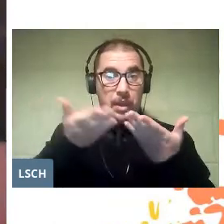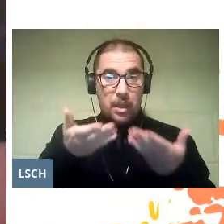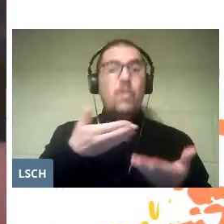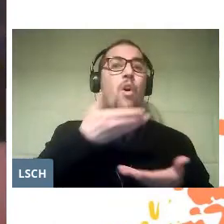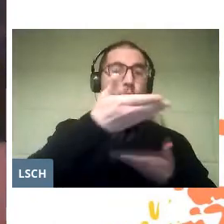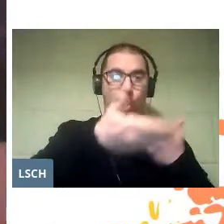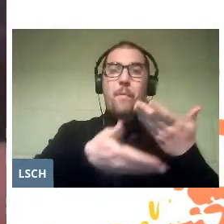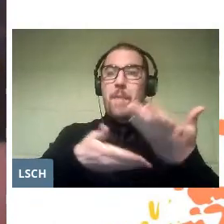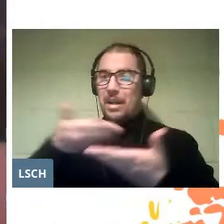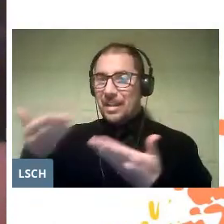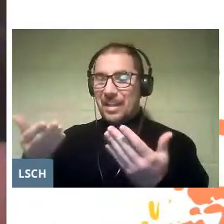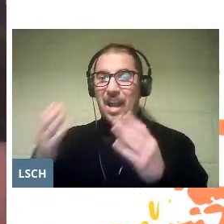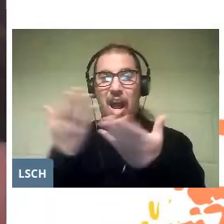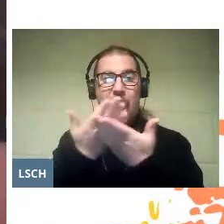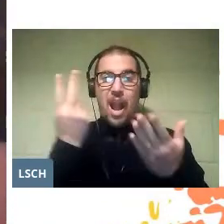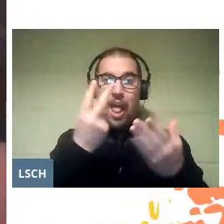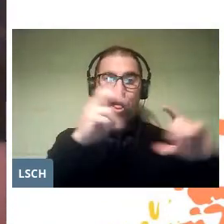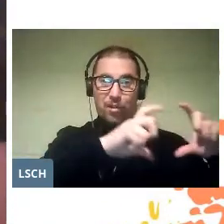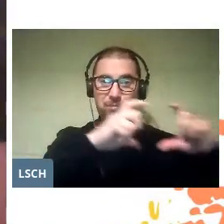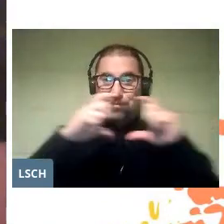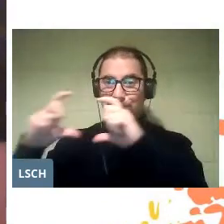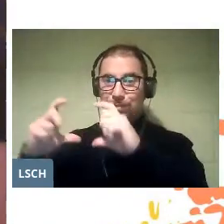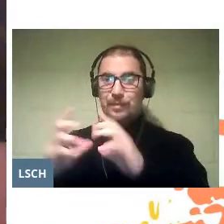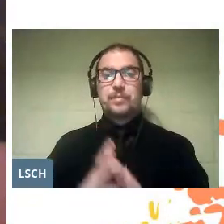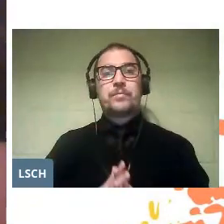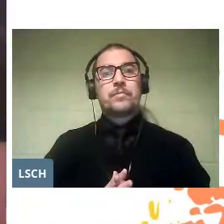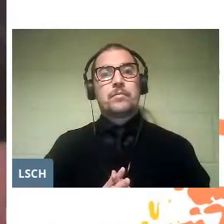compartir pantalla junto a una gran artista.